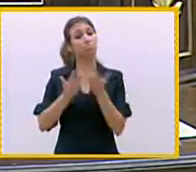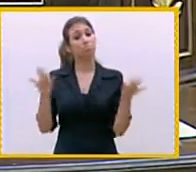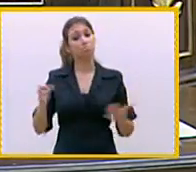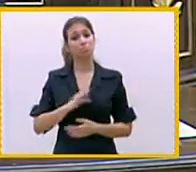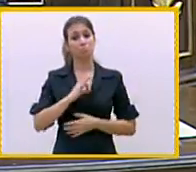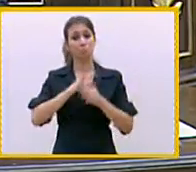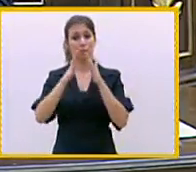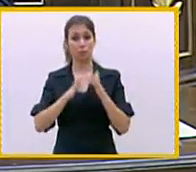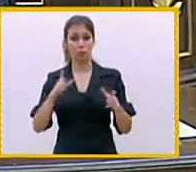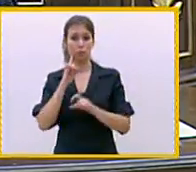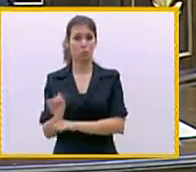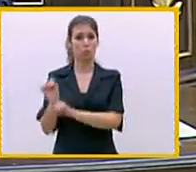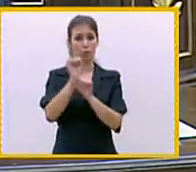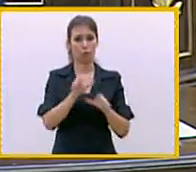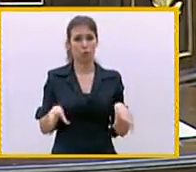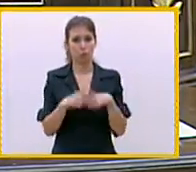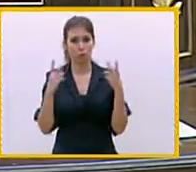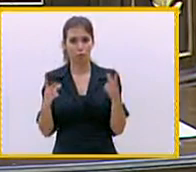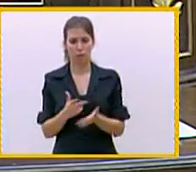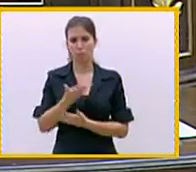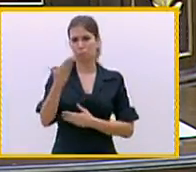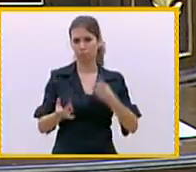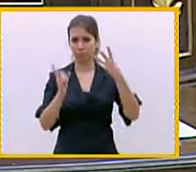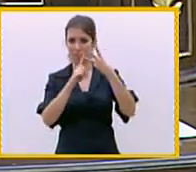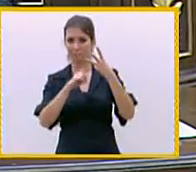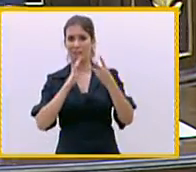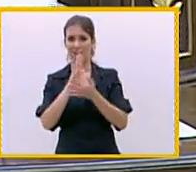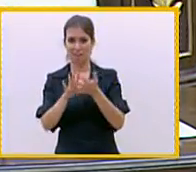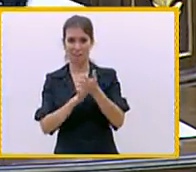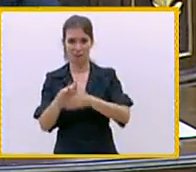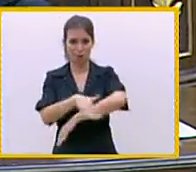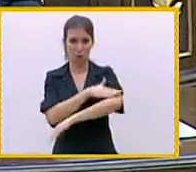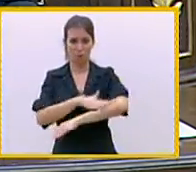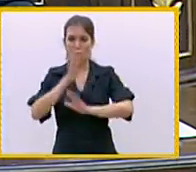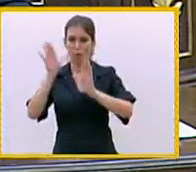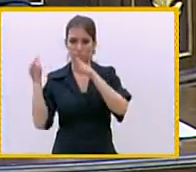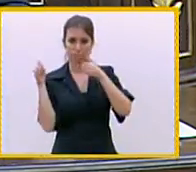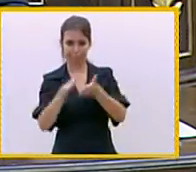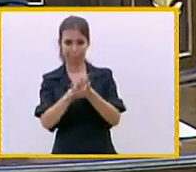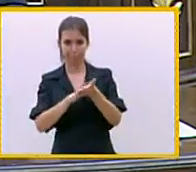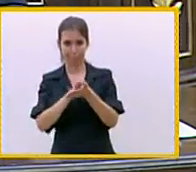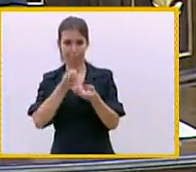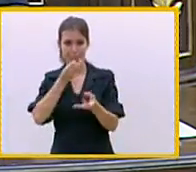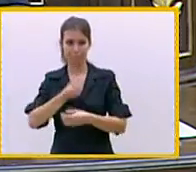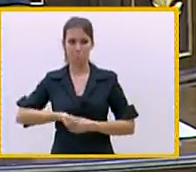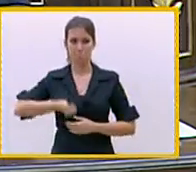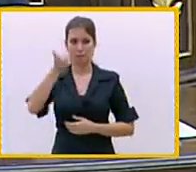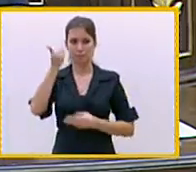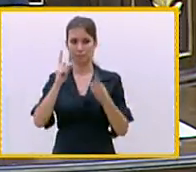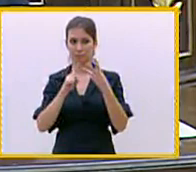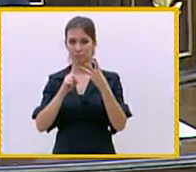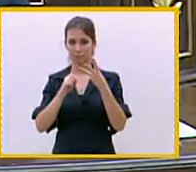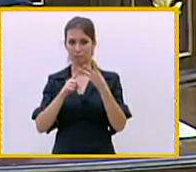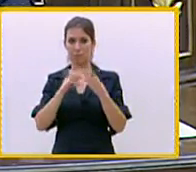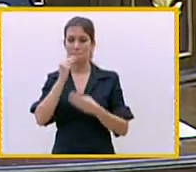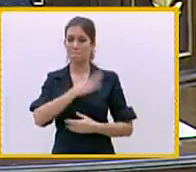protección social, tercer gran eje de la acción del Gobierno, quiero referirme a continuación. La defensa del estado del bienestar